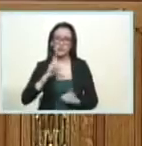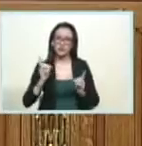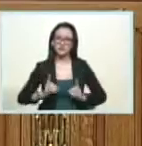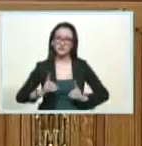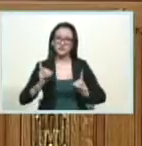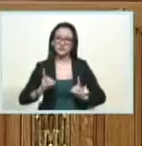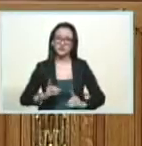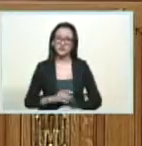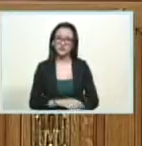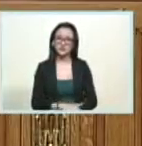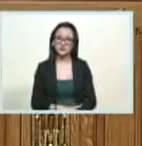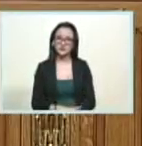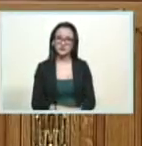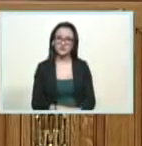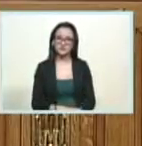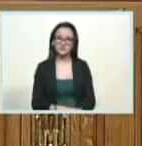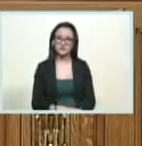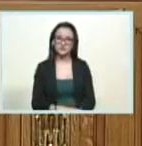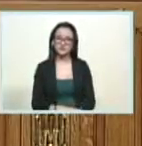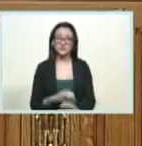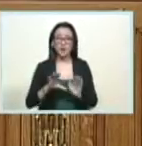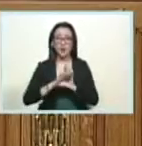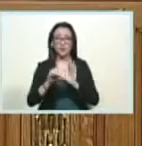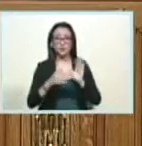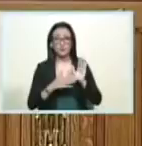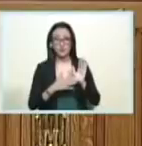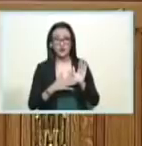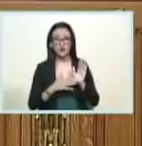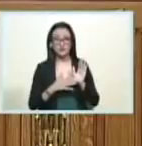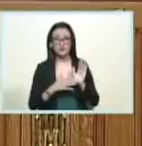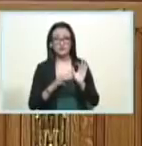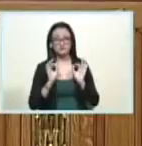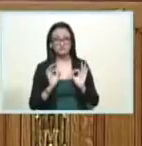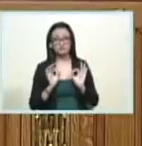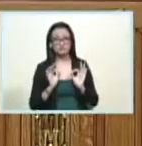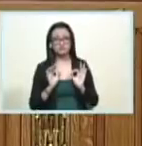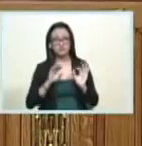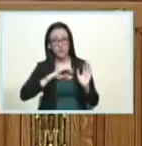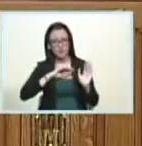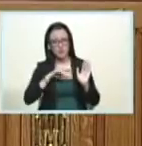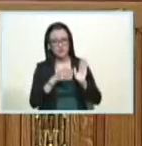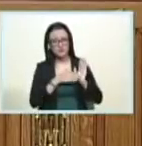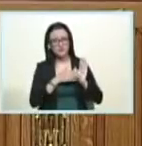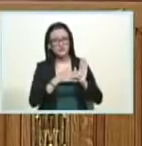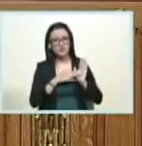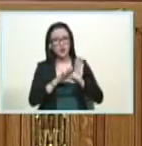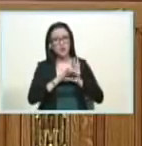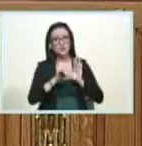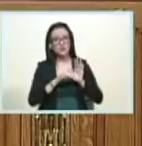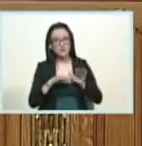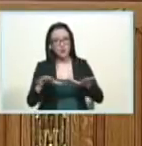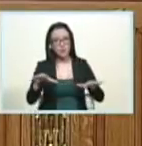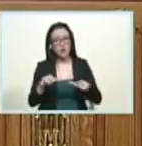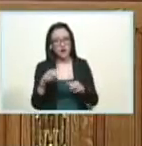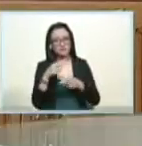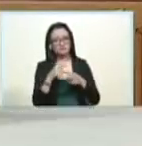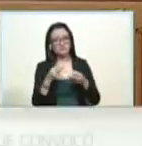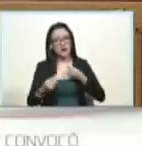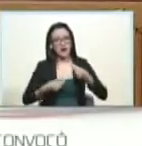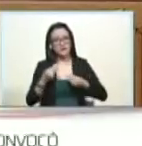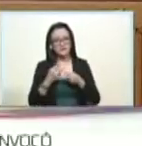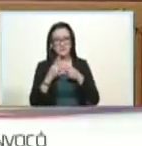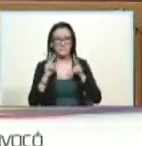decisiones. Y es la constituyente constructora de la paz, esta constituyente convocada para construir la